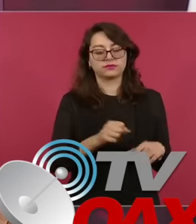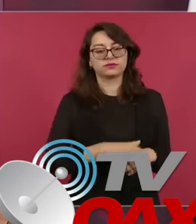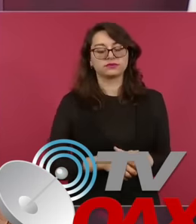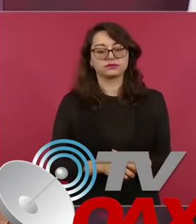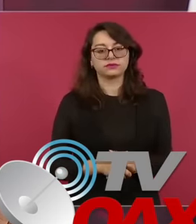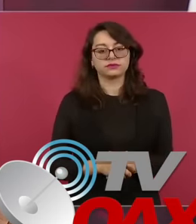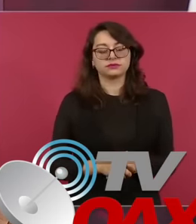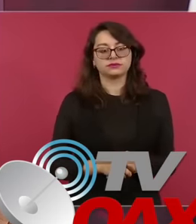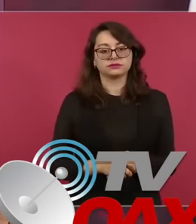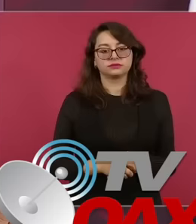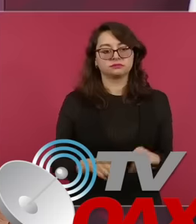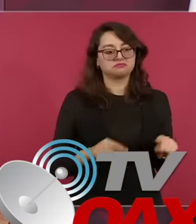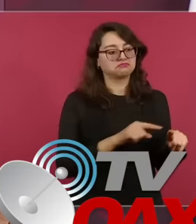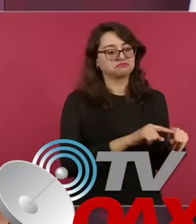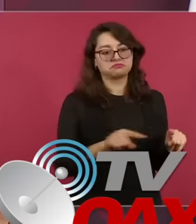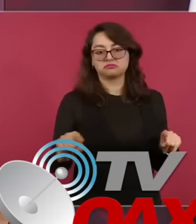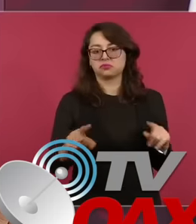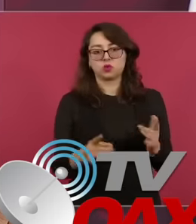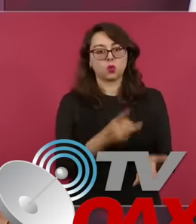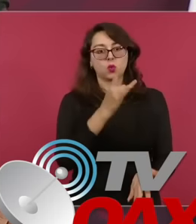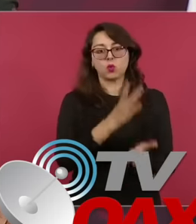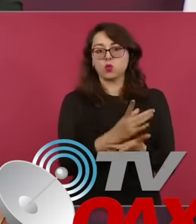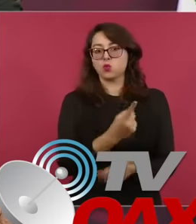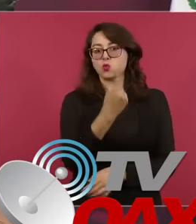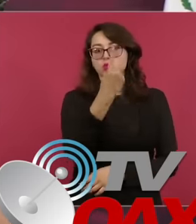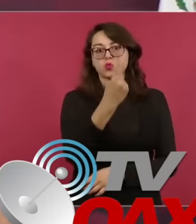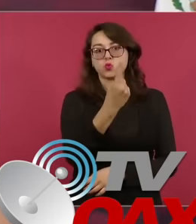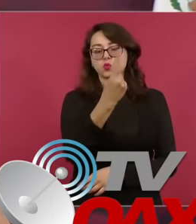a Sinaloa, que